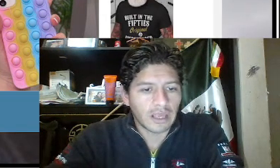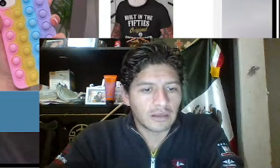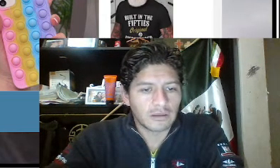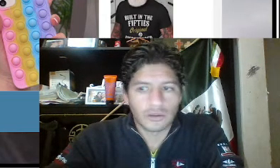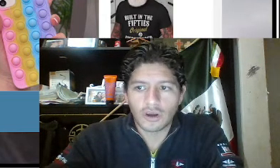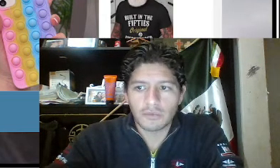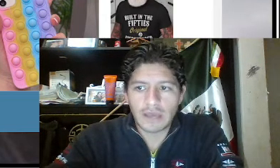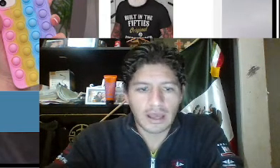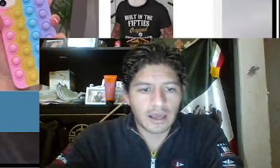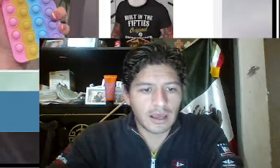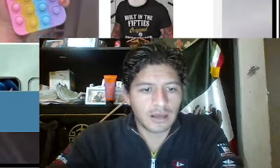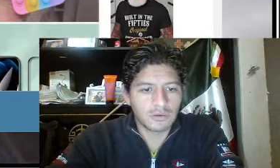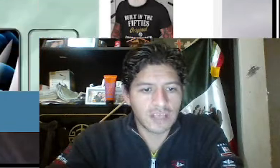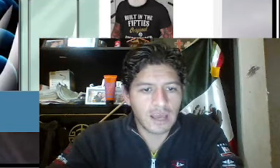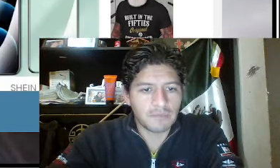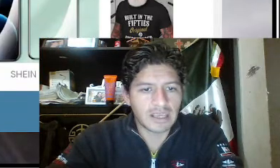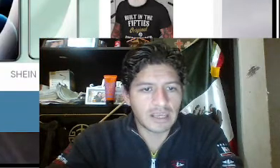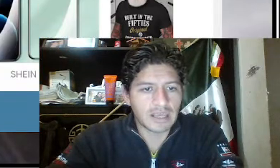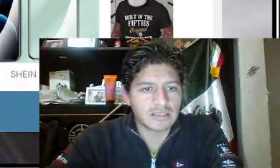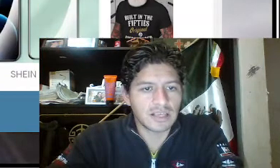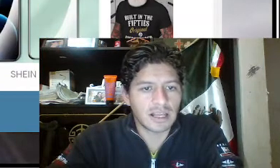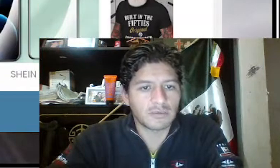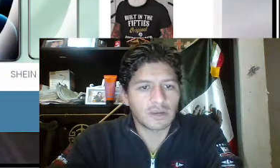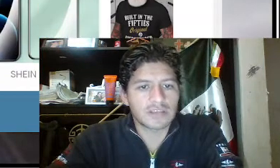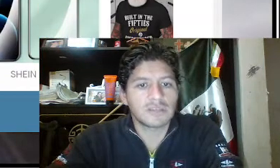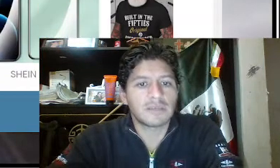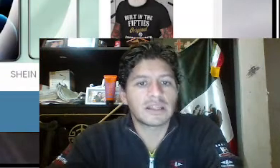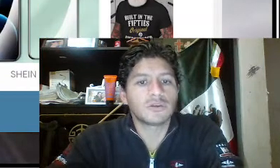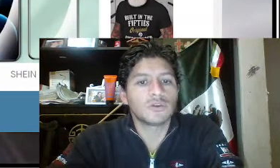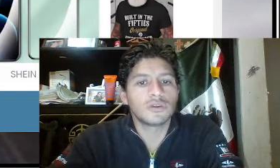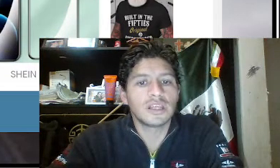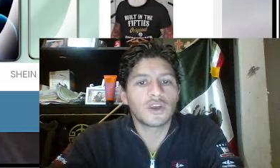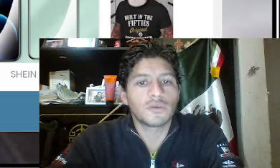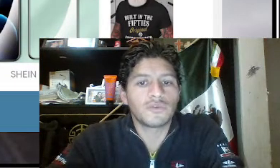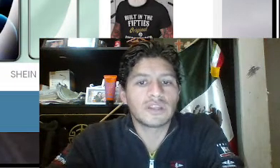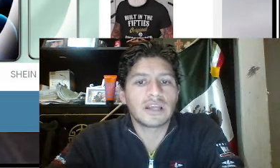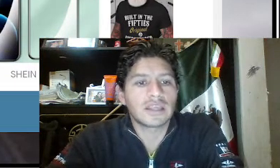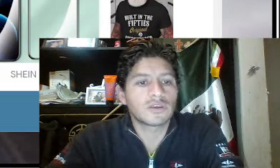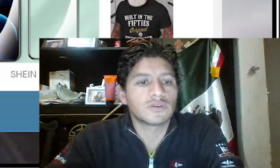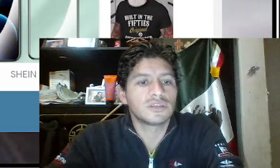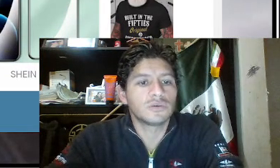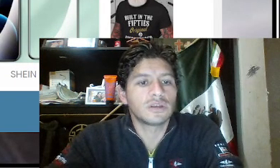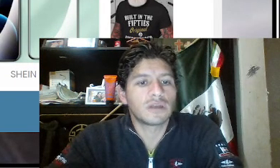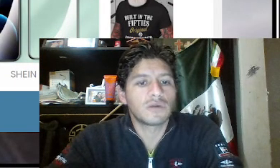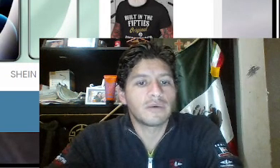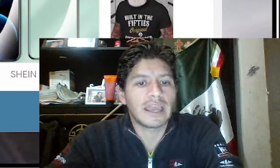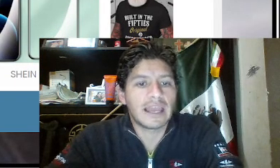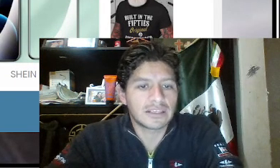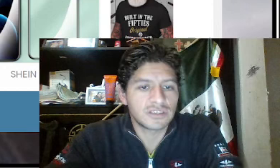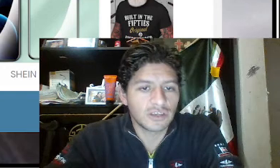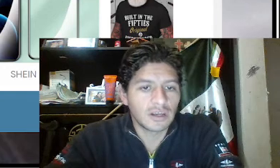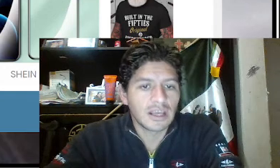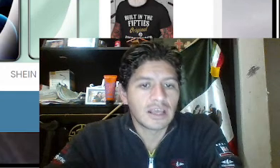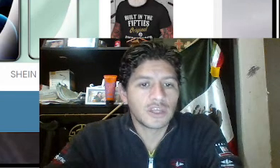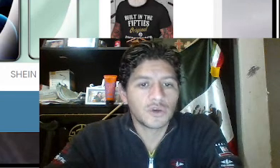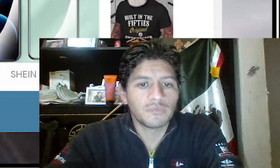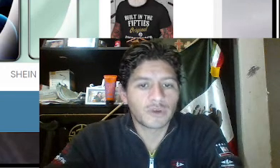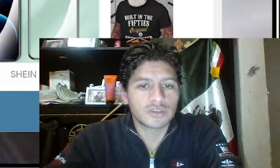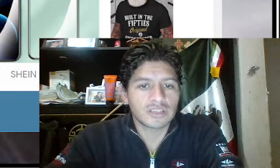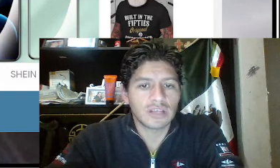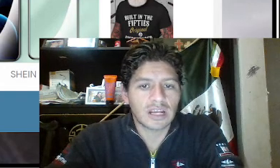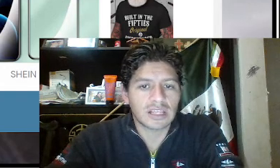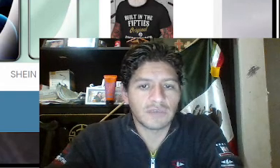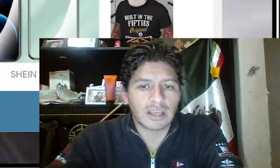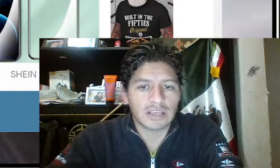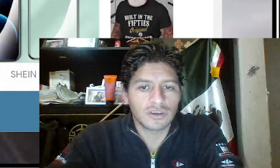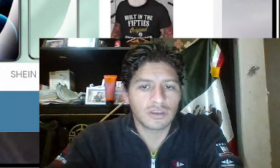Ok. Norma Lucía Piña dice, la revocación de mandato no tiene como finalidad constituir una nueva elección, ni un